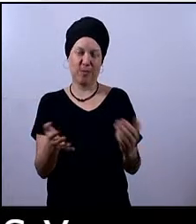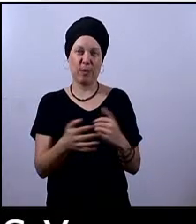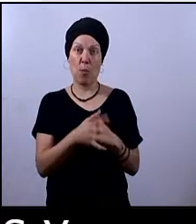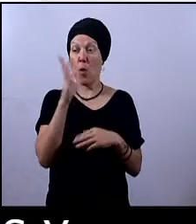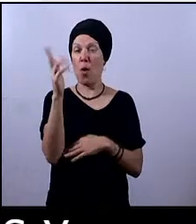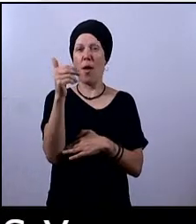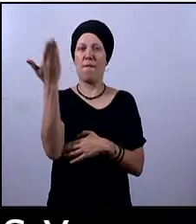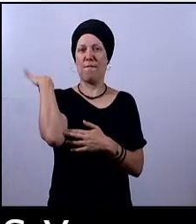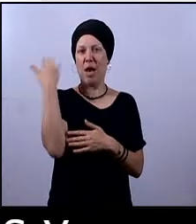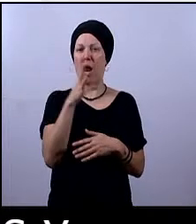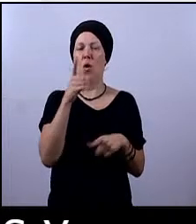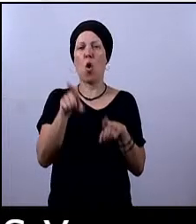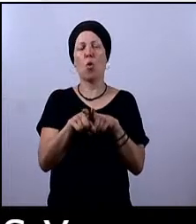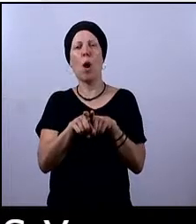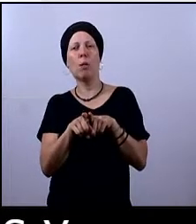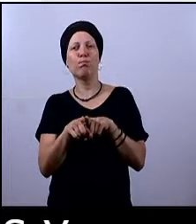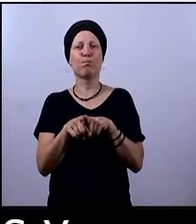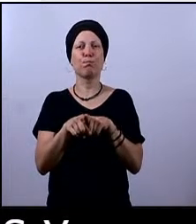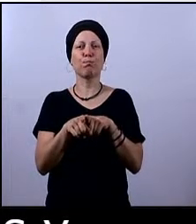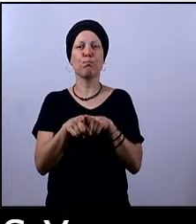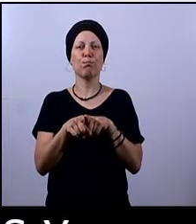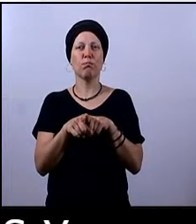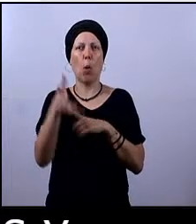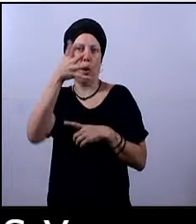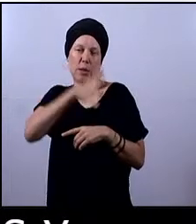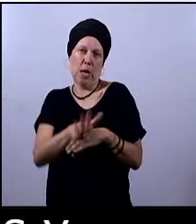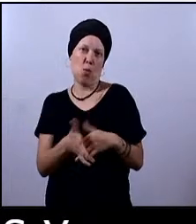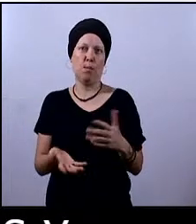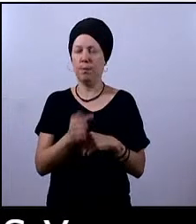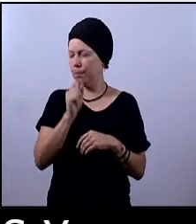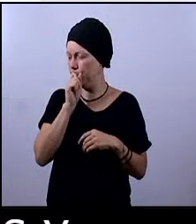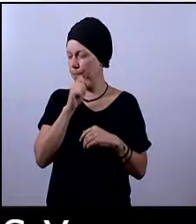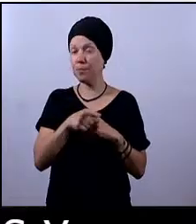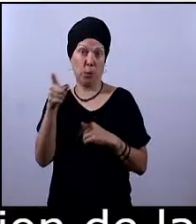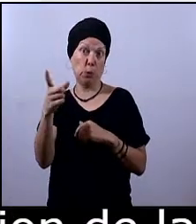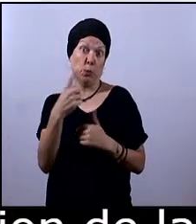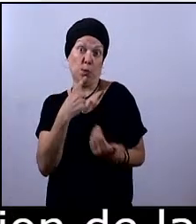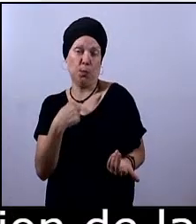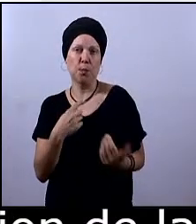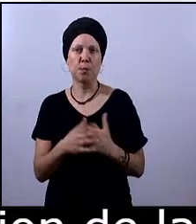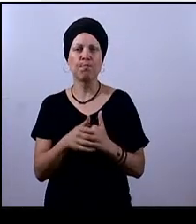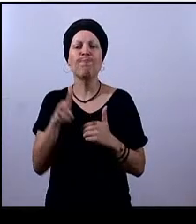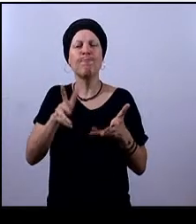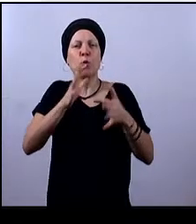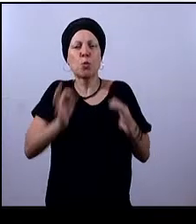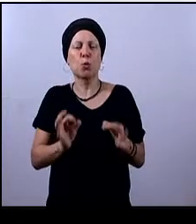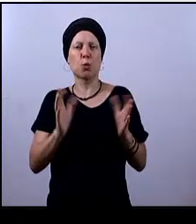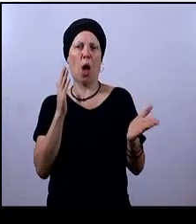el viernes con la interposición de esa denuncia. Como muy bien indica, en